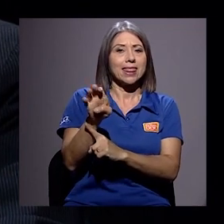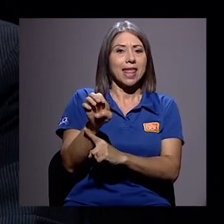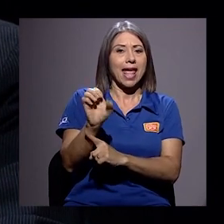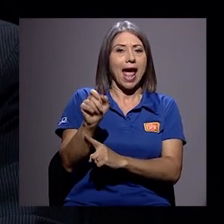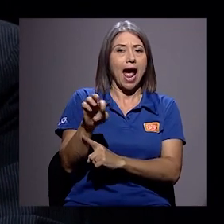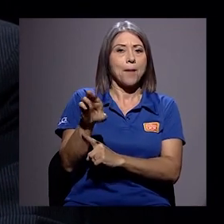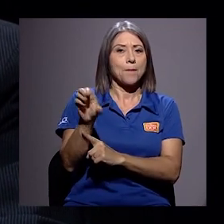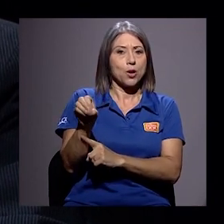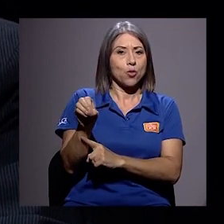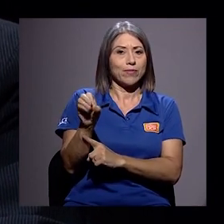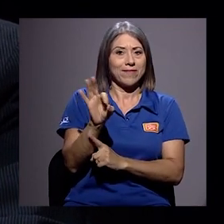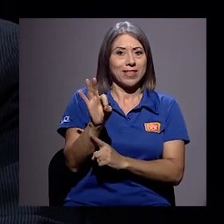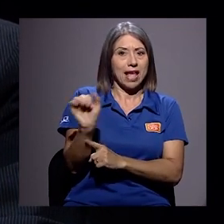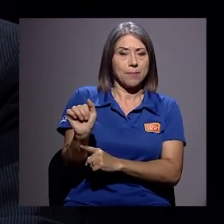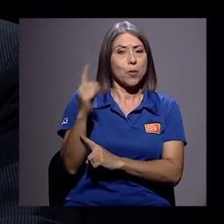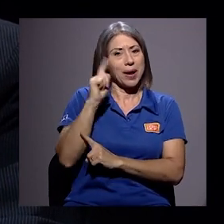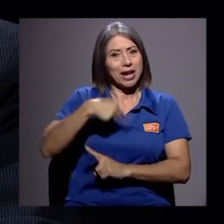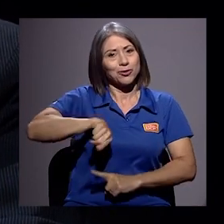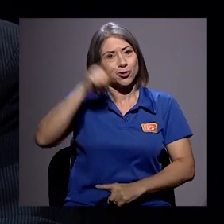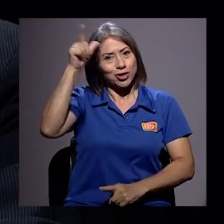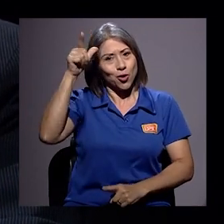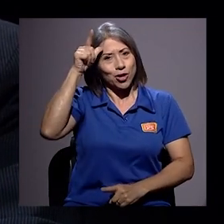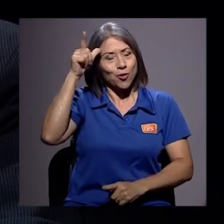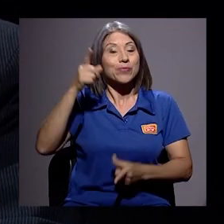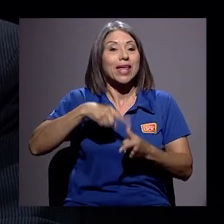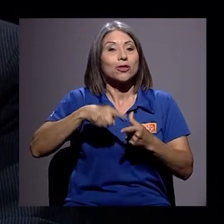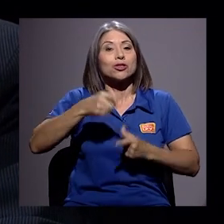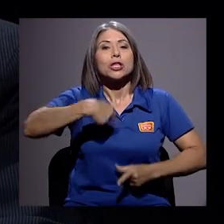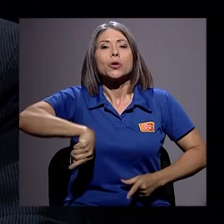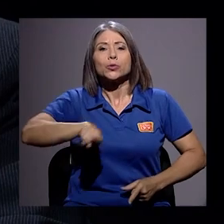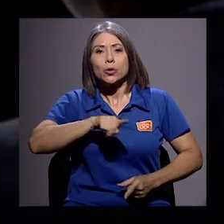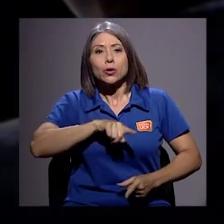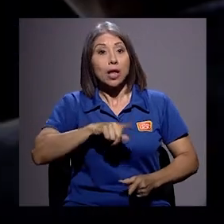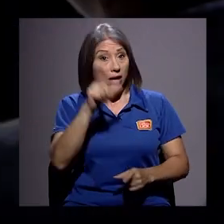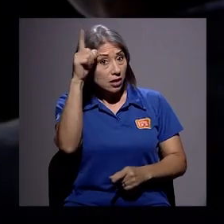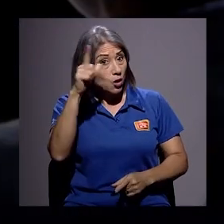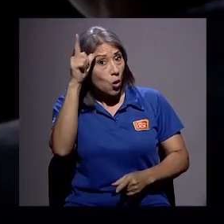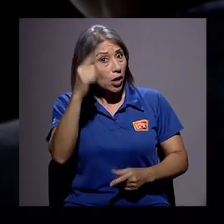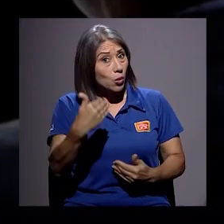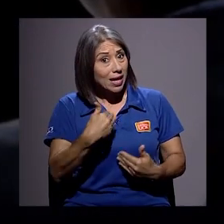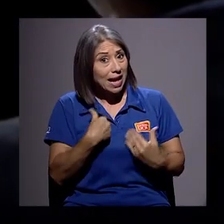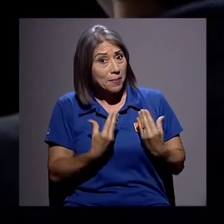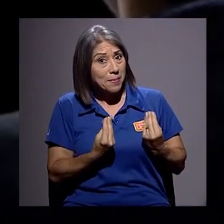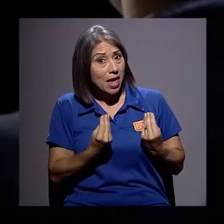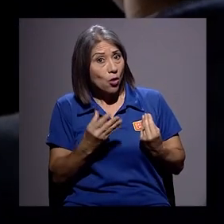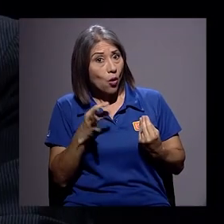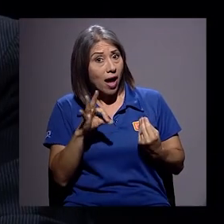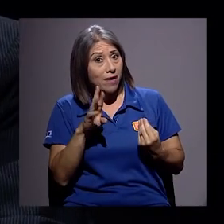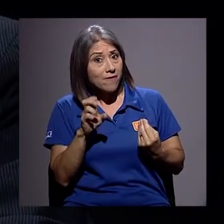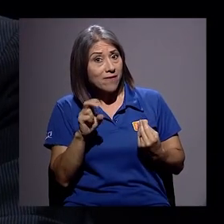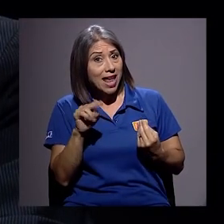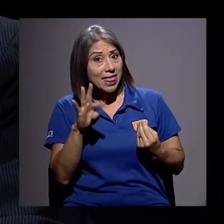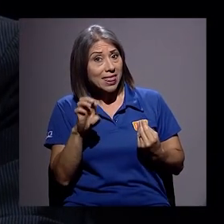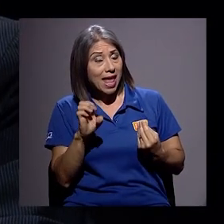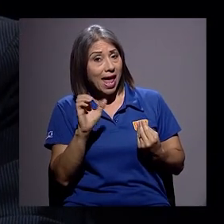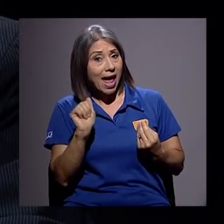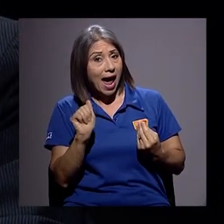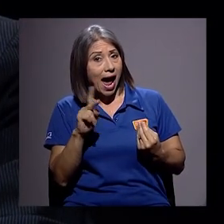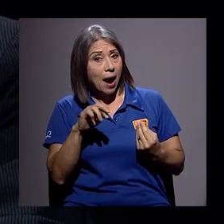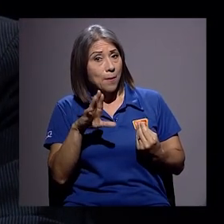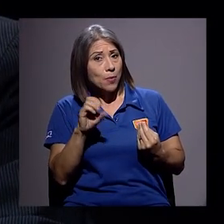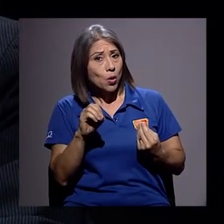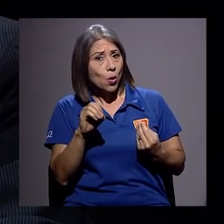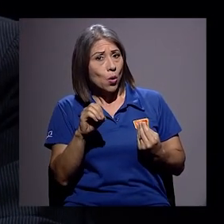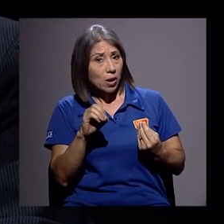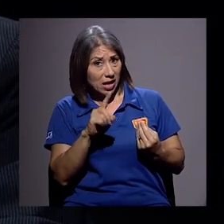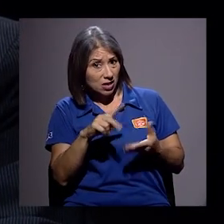es muy lógico entonces hemos venido haciendo un trabajo una lectura es lógico tenerle miedo al frente amplio lo que quiere decir no es lógico tenerle miedo